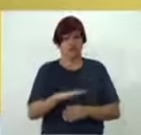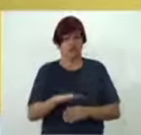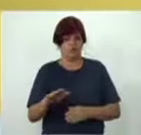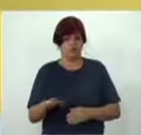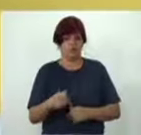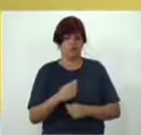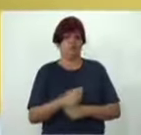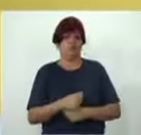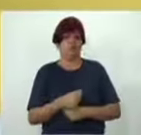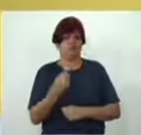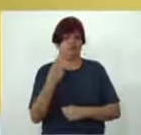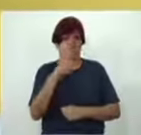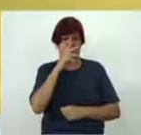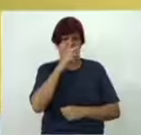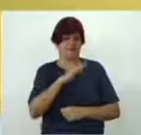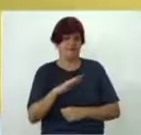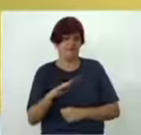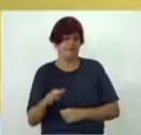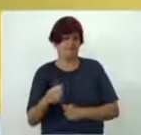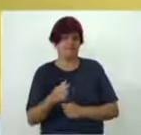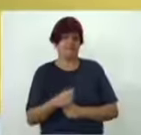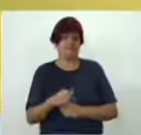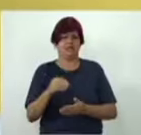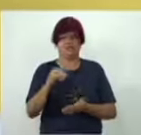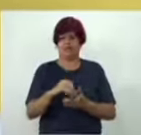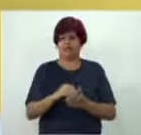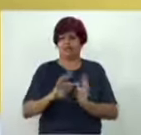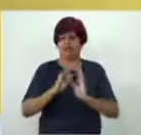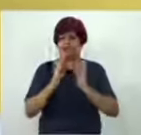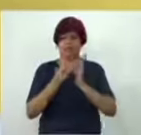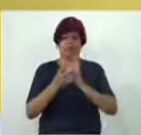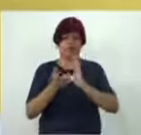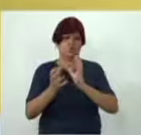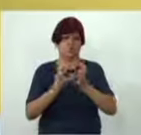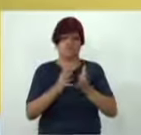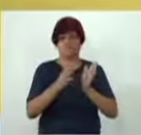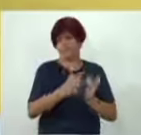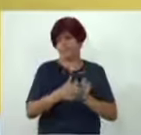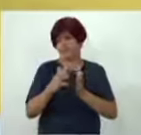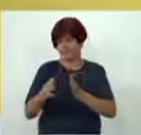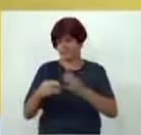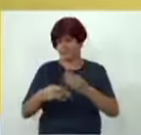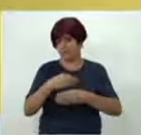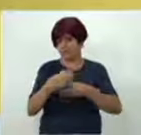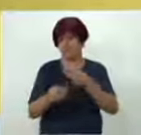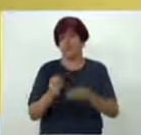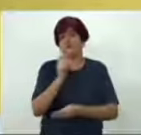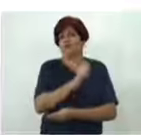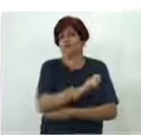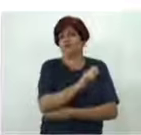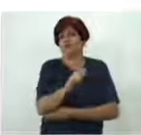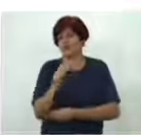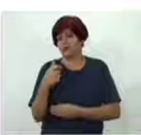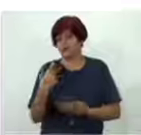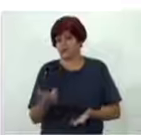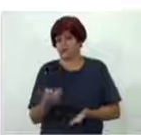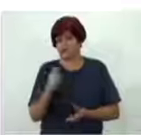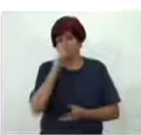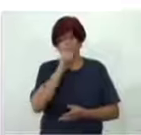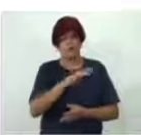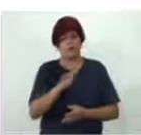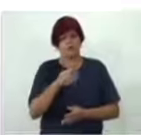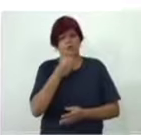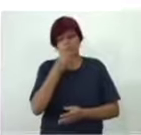de enseñanza y que está presente en todas las formas organizativas del proceso educativo. Cuando los niños